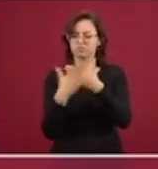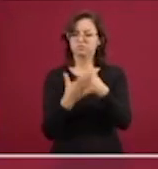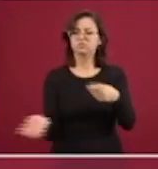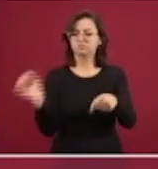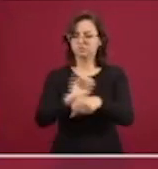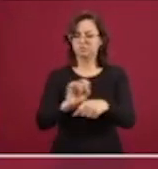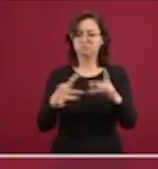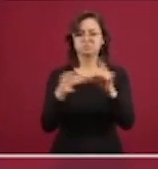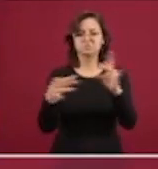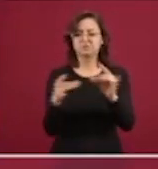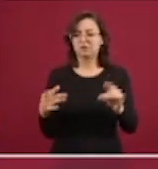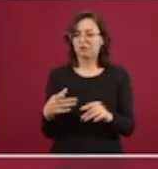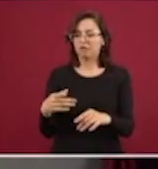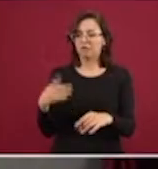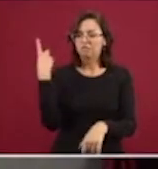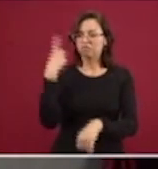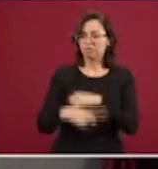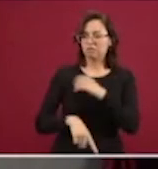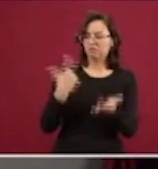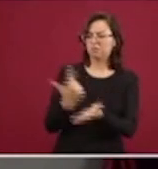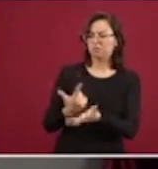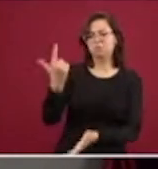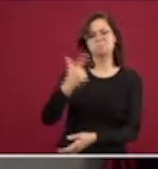yo siento que no nos va a afectar.